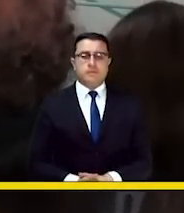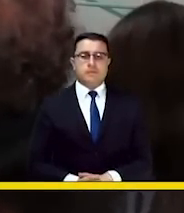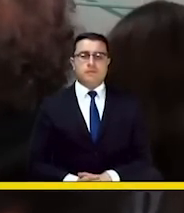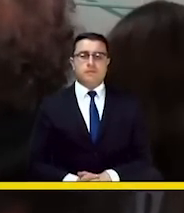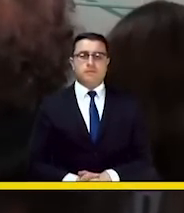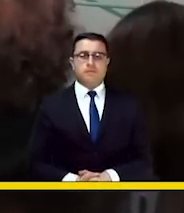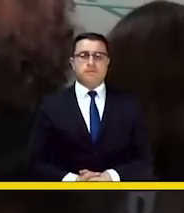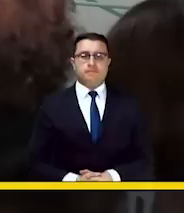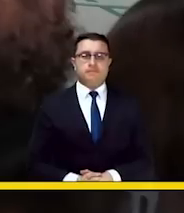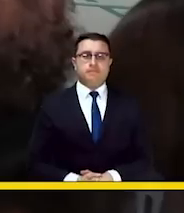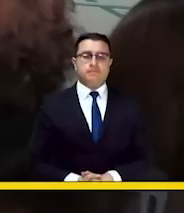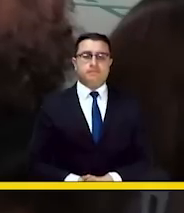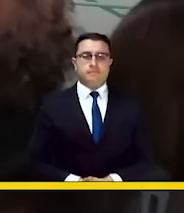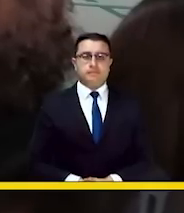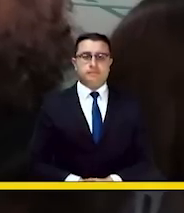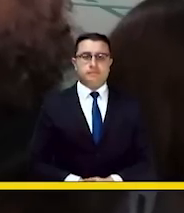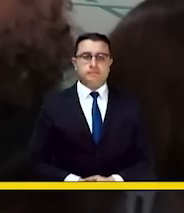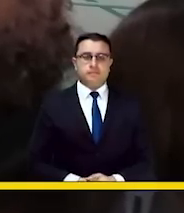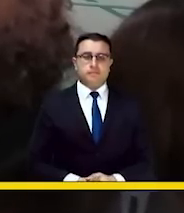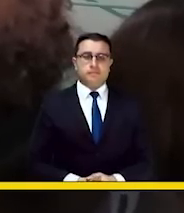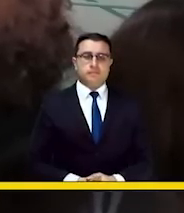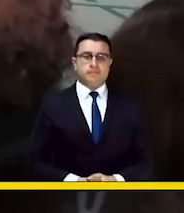Muchas gracias por la pregunta.